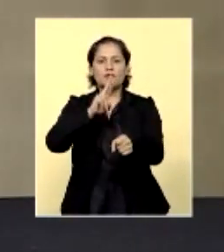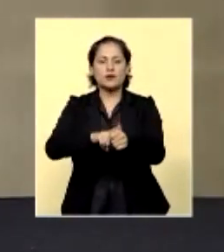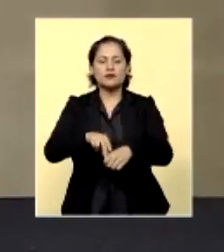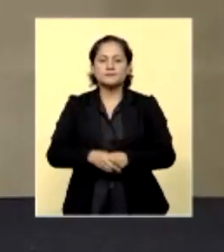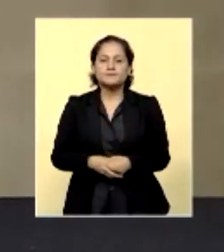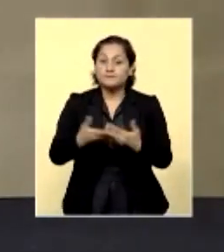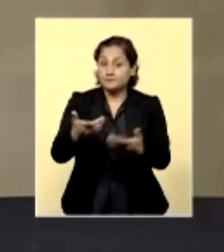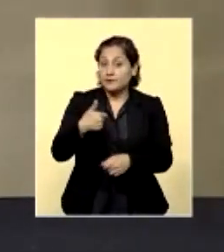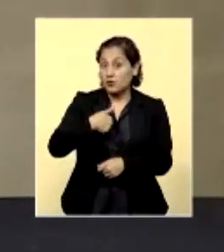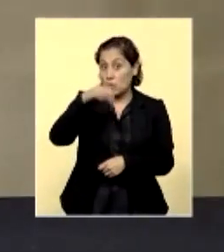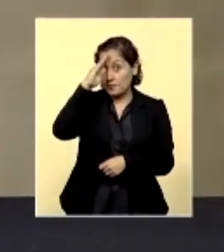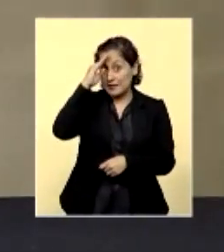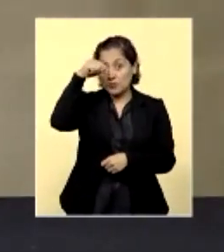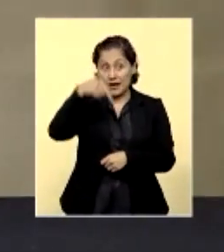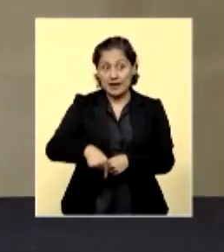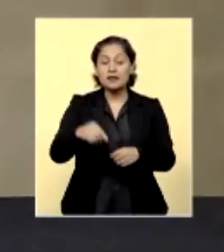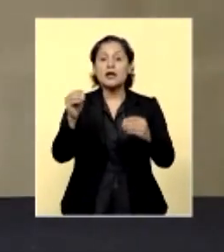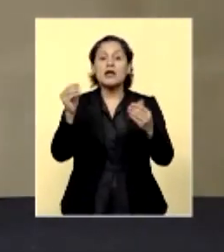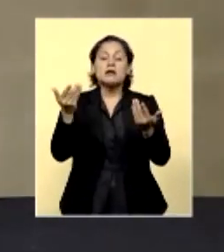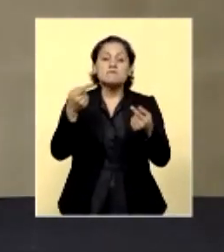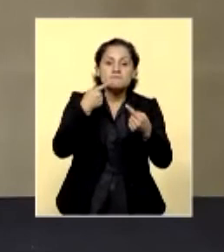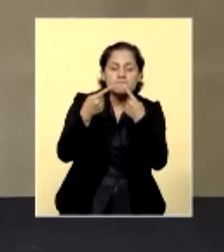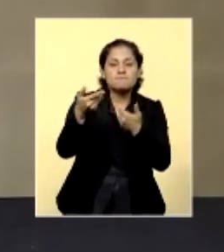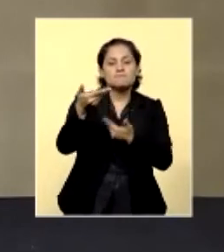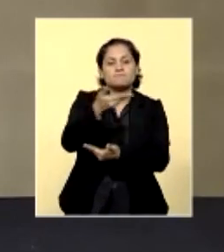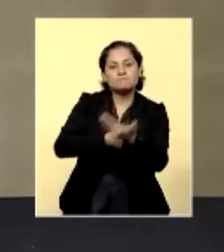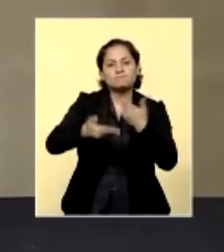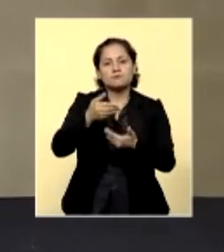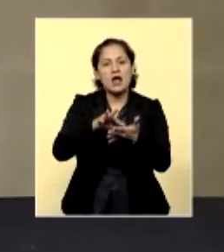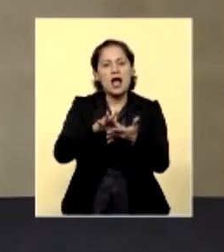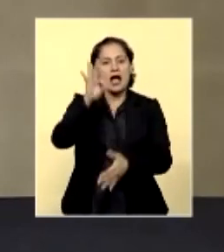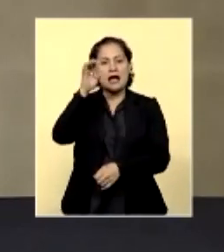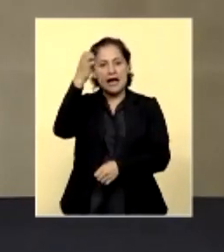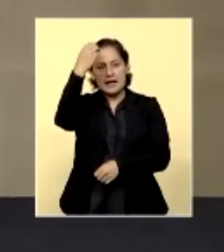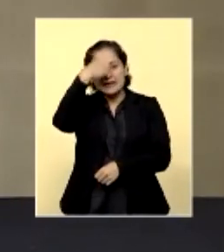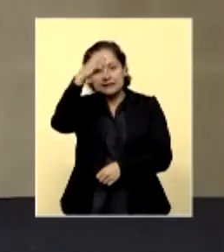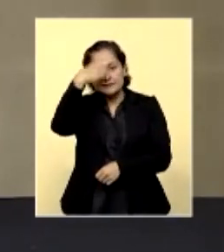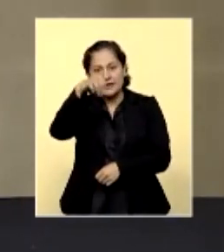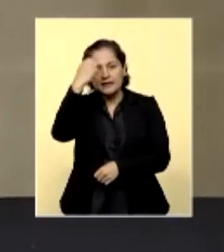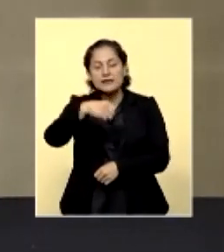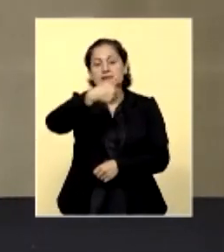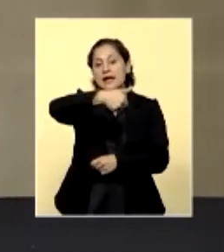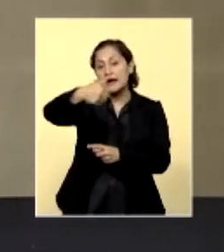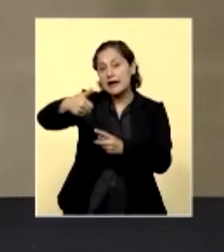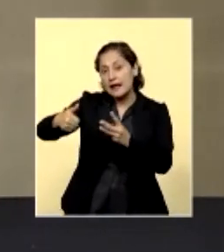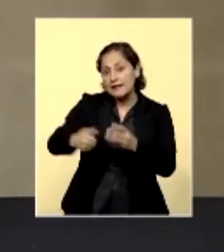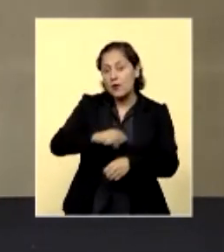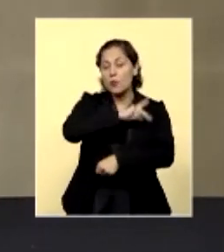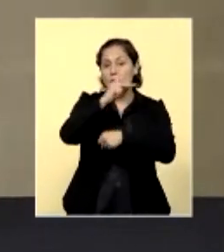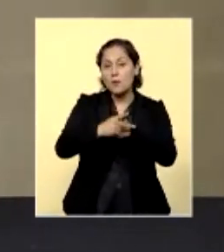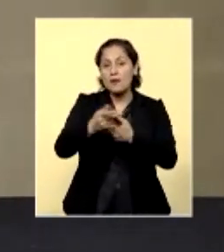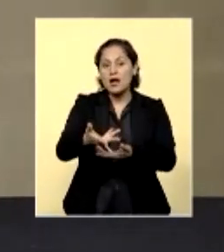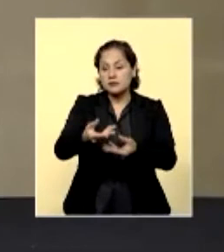también que las discusiones que aquí tuvimos nos muestren experiencias que podamos trasladar a nuestras particulares